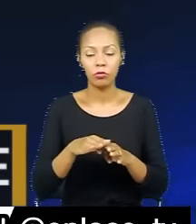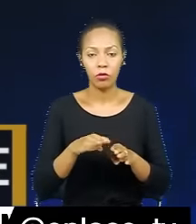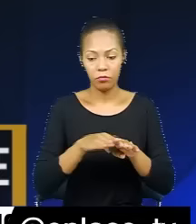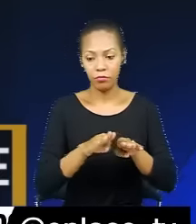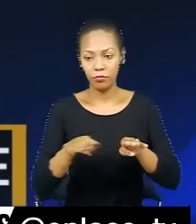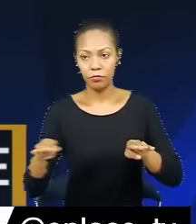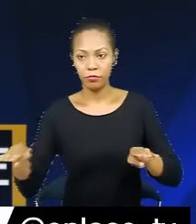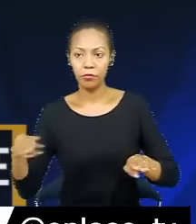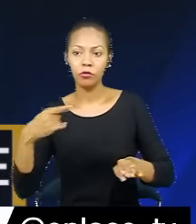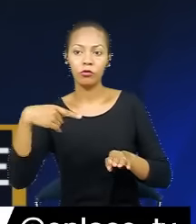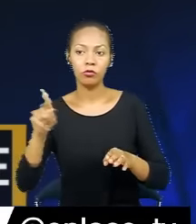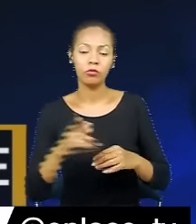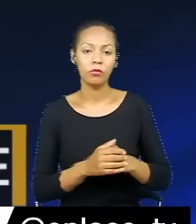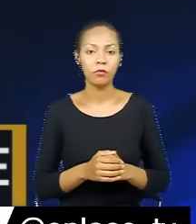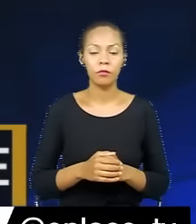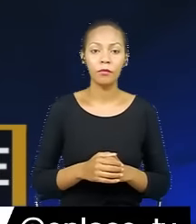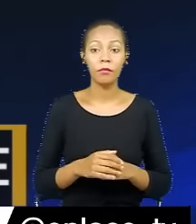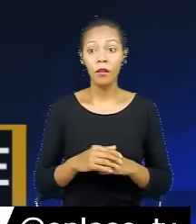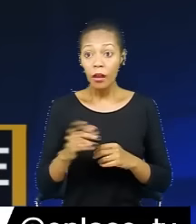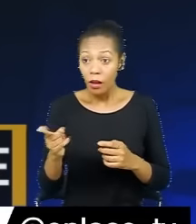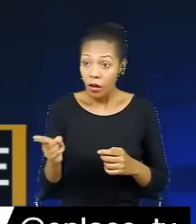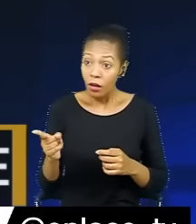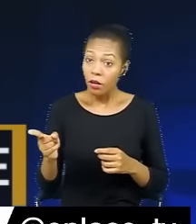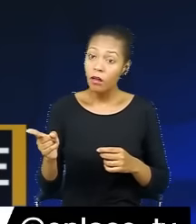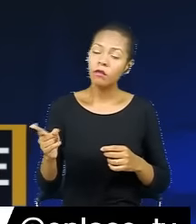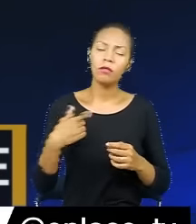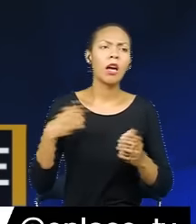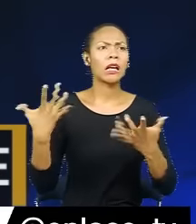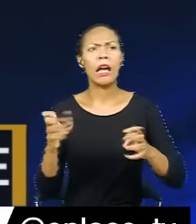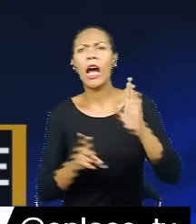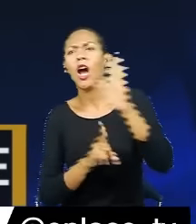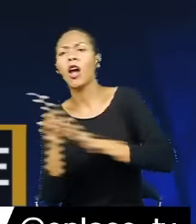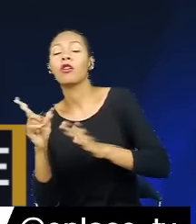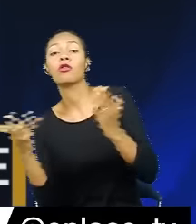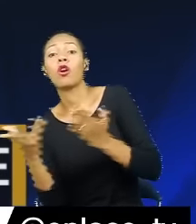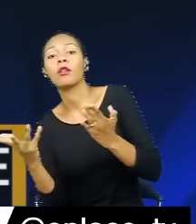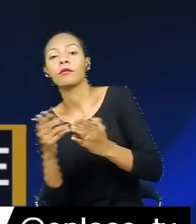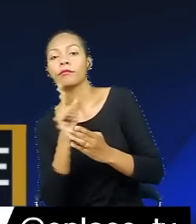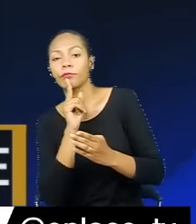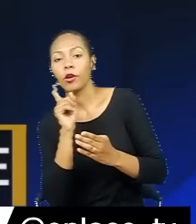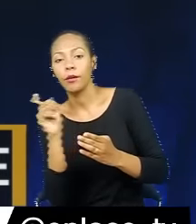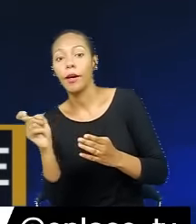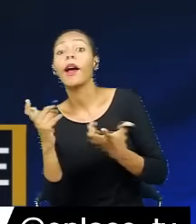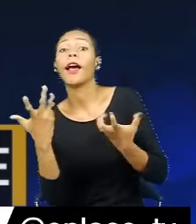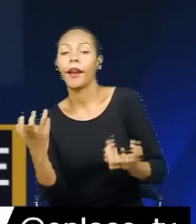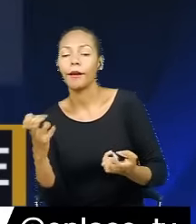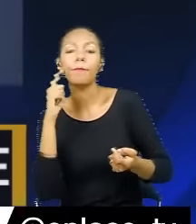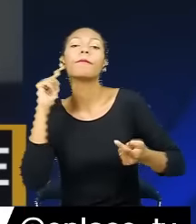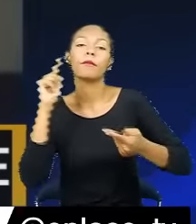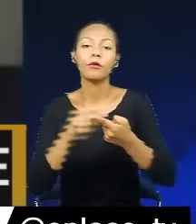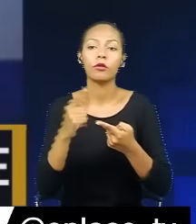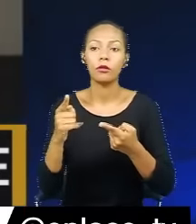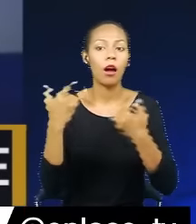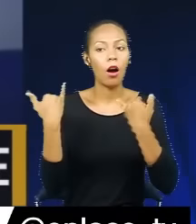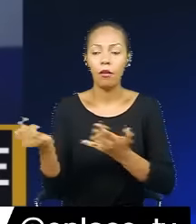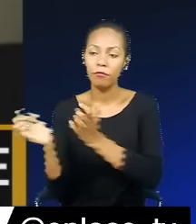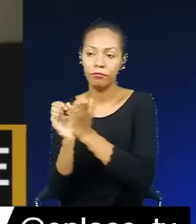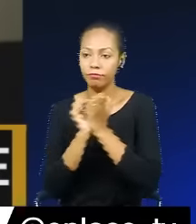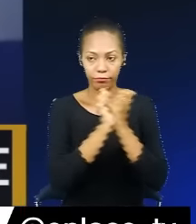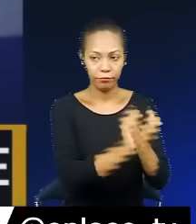transporte intermunicipal, momentos en el que pretendía huir hacia la ciudad de Bucaramanga y se encuentra a disposición de la Fiscalía.